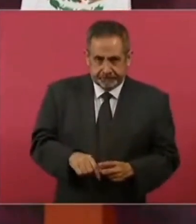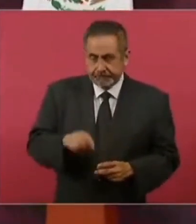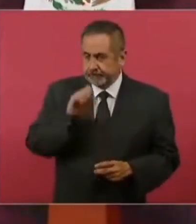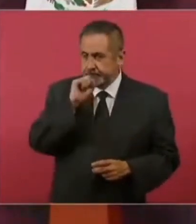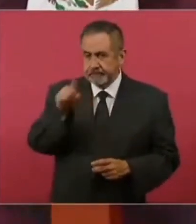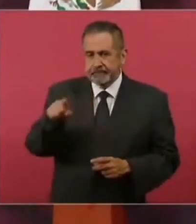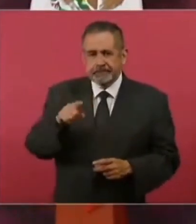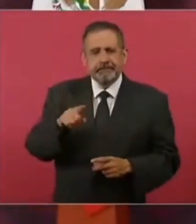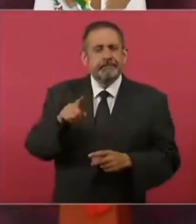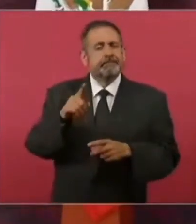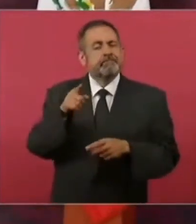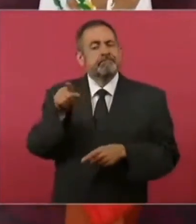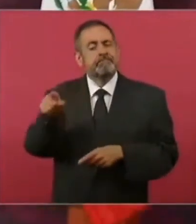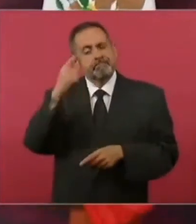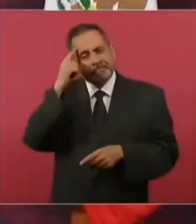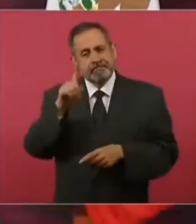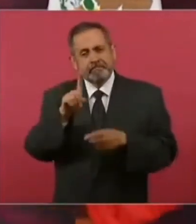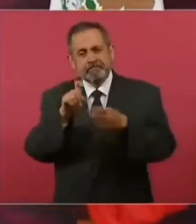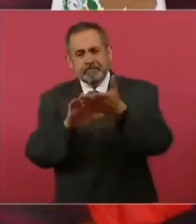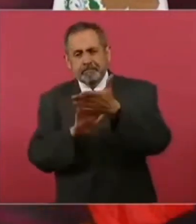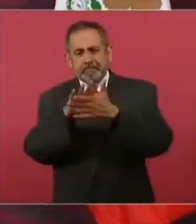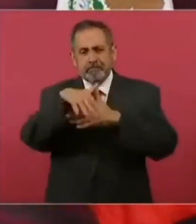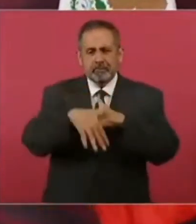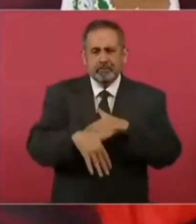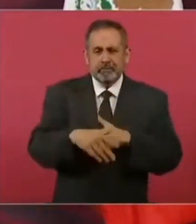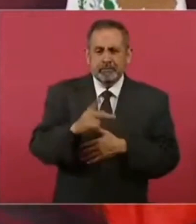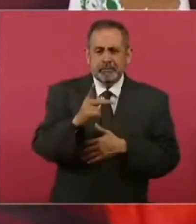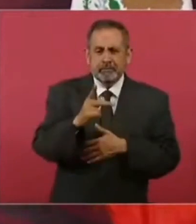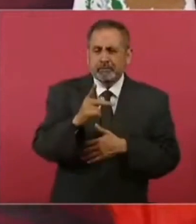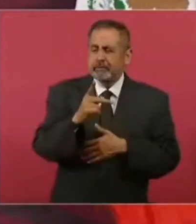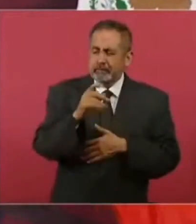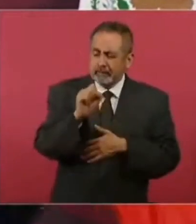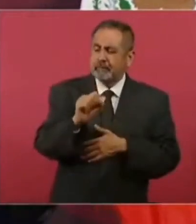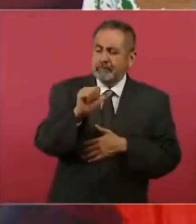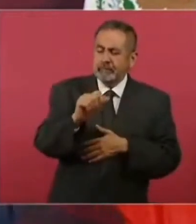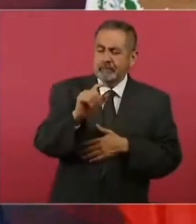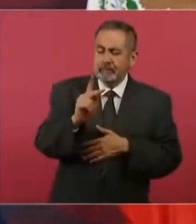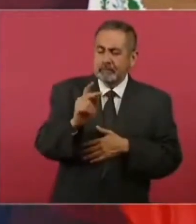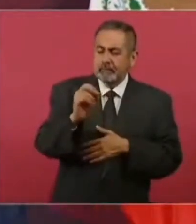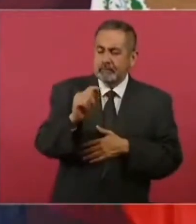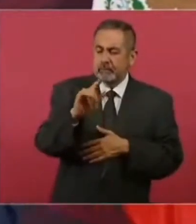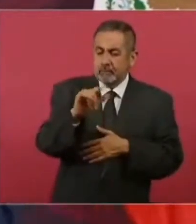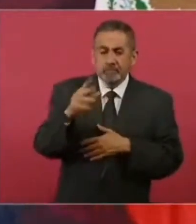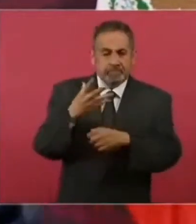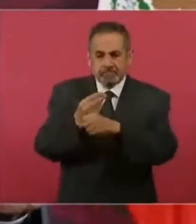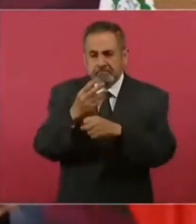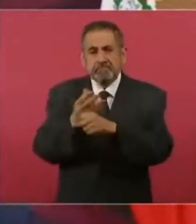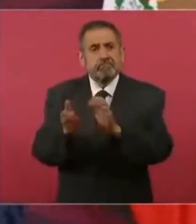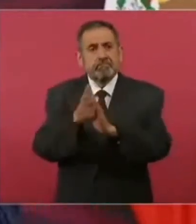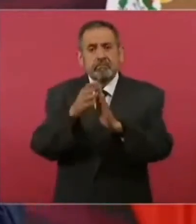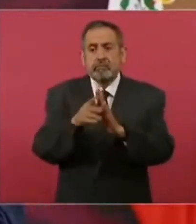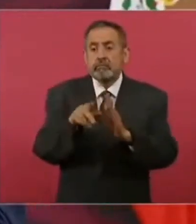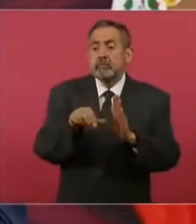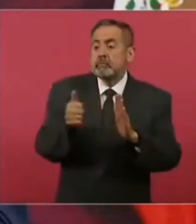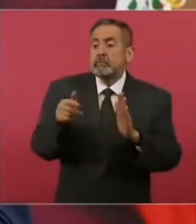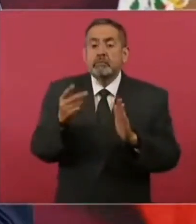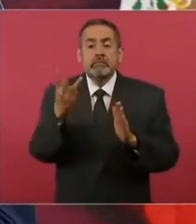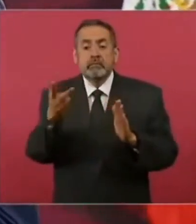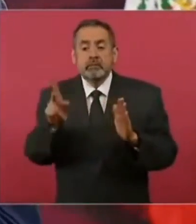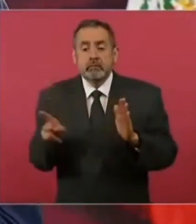adaptando la presa del Zapotillo para que no se inunden tres pueblos.